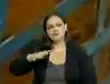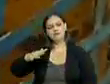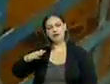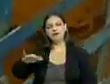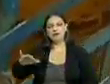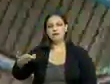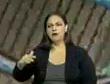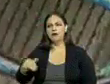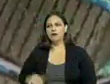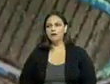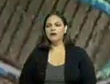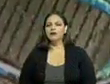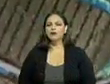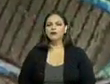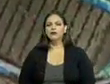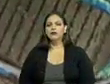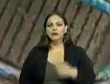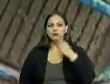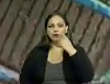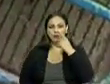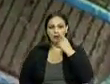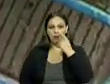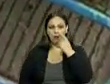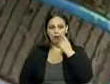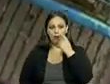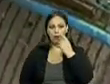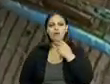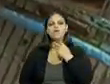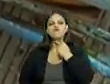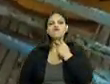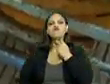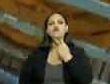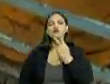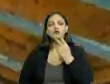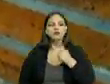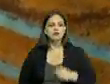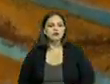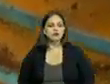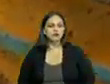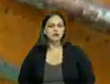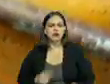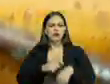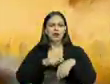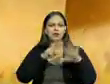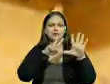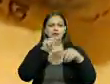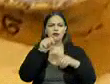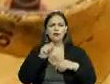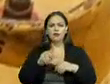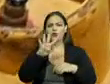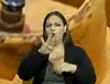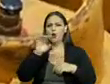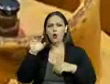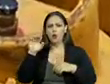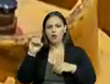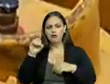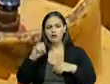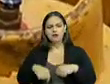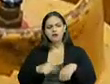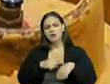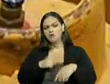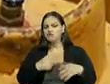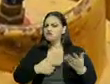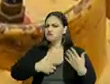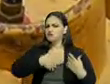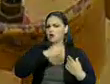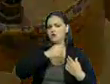o apretara algo. Como un minuto que estuvo conmigo, el hombre ya estuvo con manoseando a la niña. No hay que confiar en nadie, compadre, porque nosotros aquí le